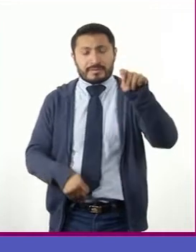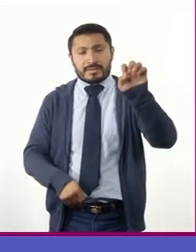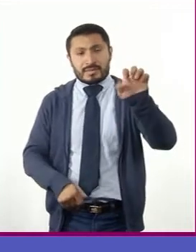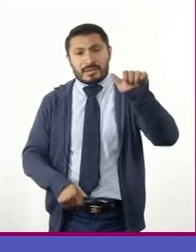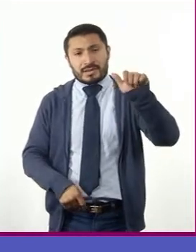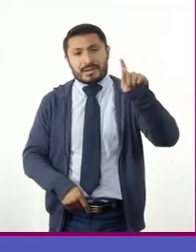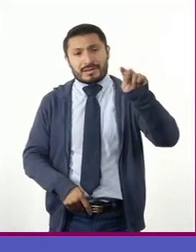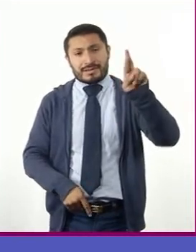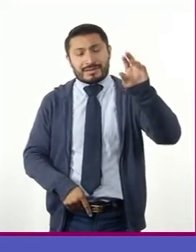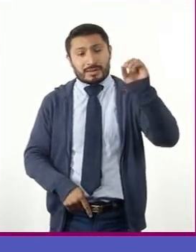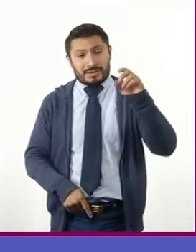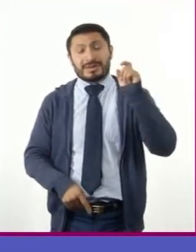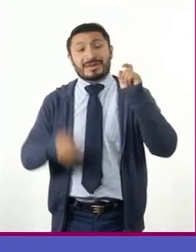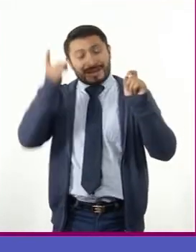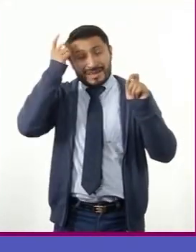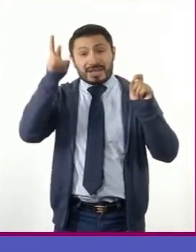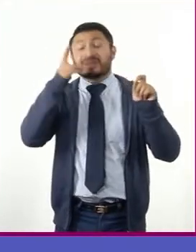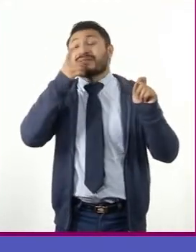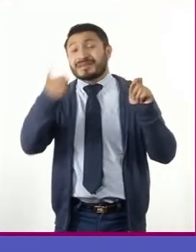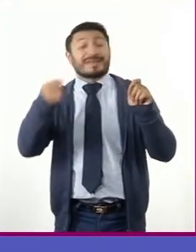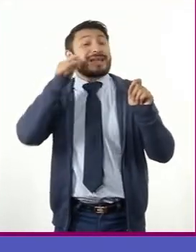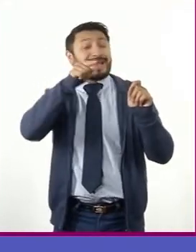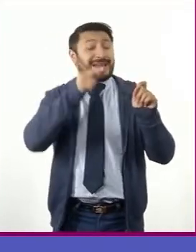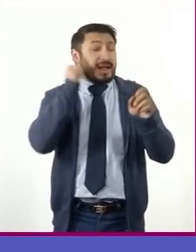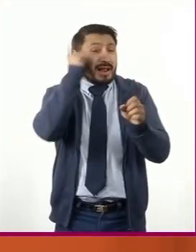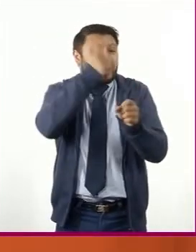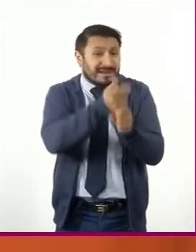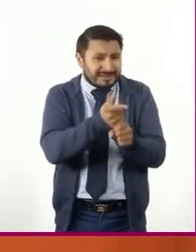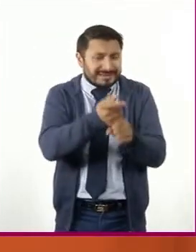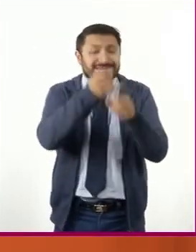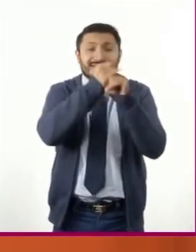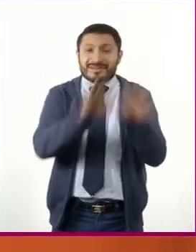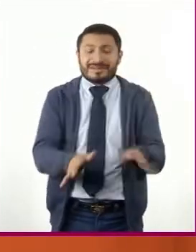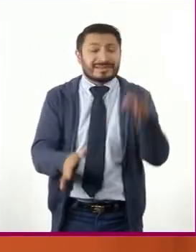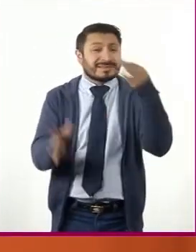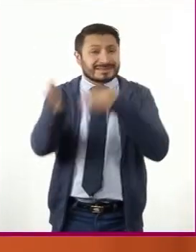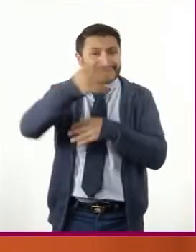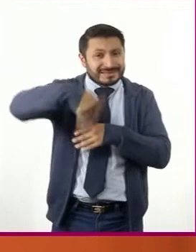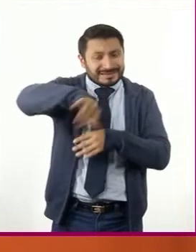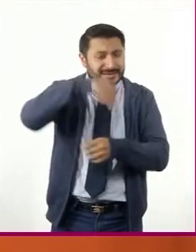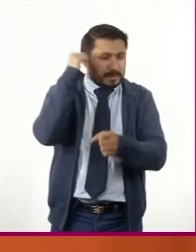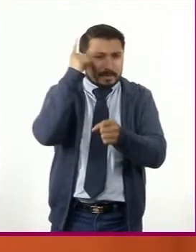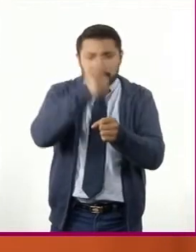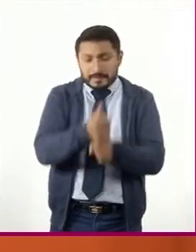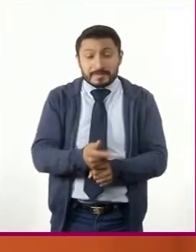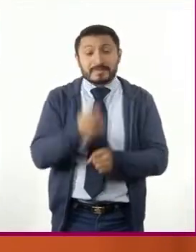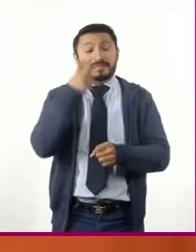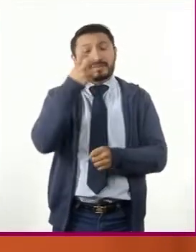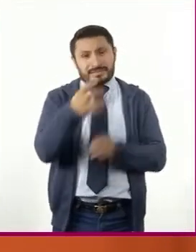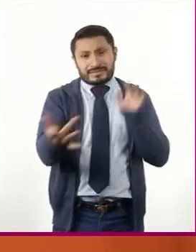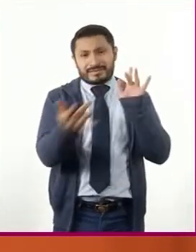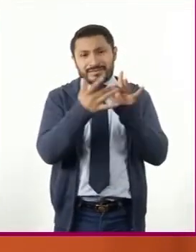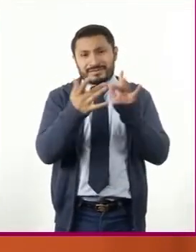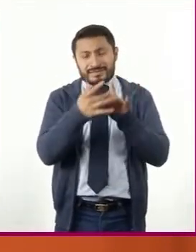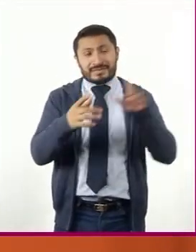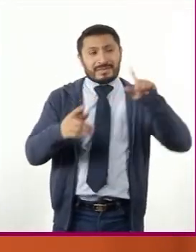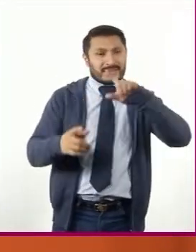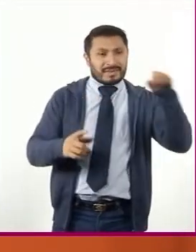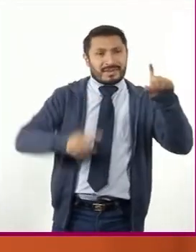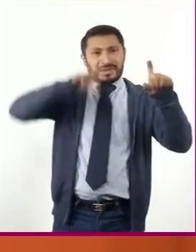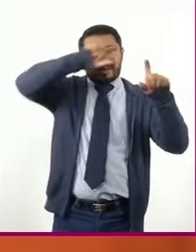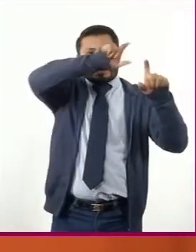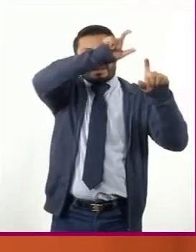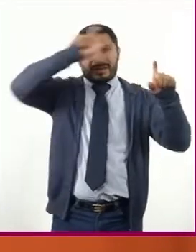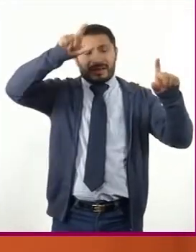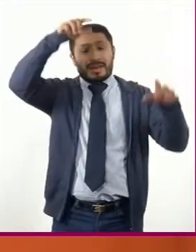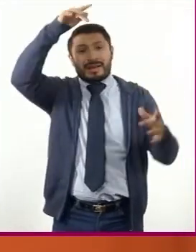está refiriendo que ahí es donde podemos identificar el dato que buscamos y donde se intersecan columna y fila, colocamos